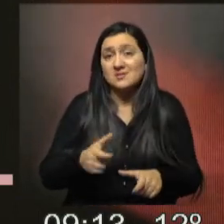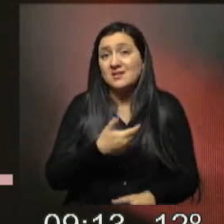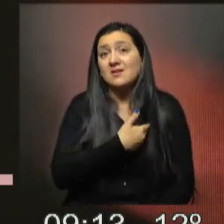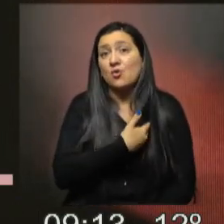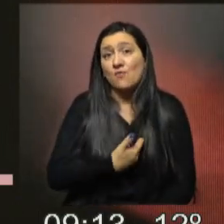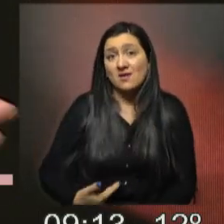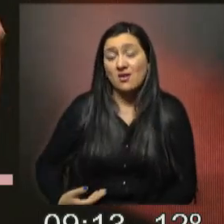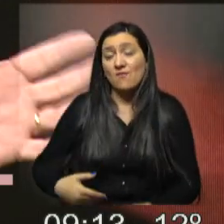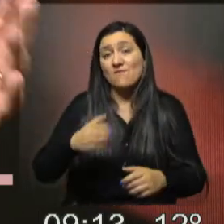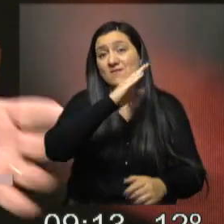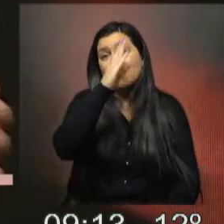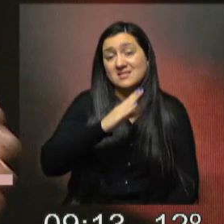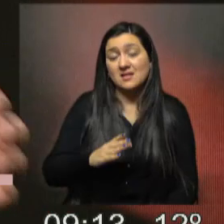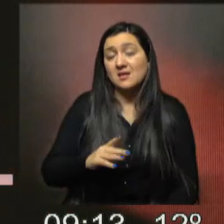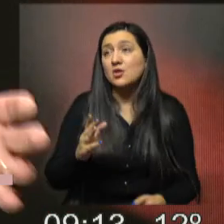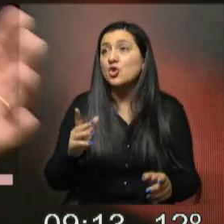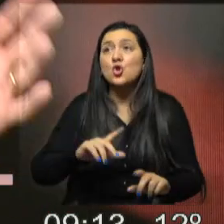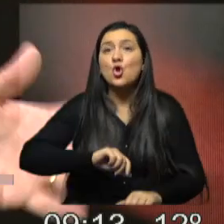logró articular con eso que se llama